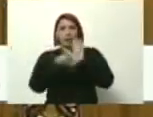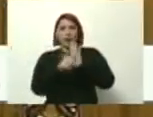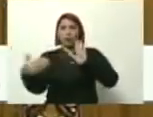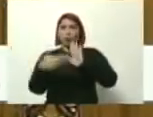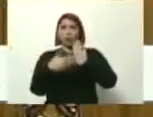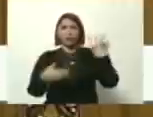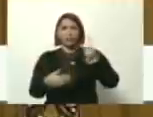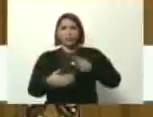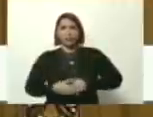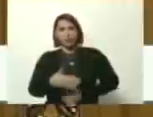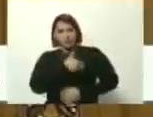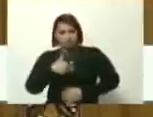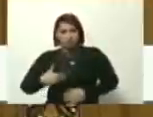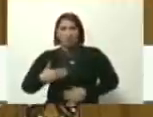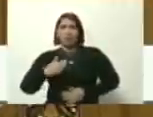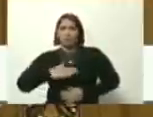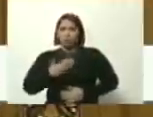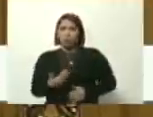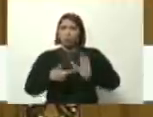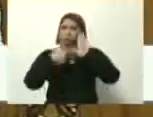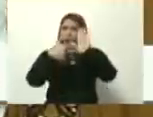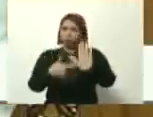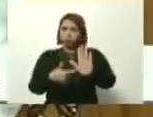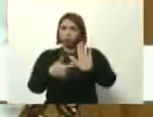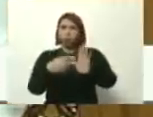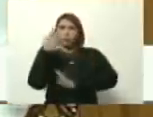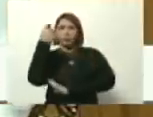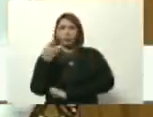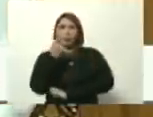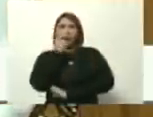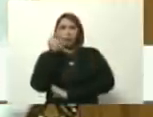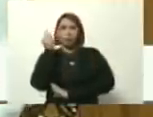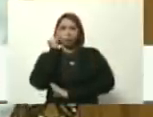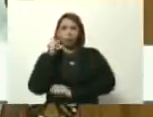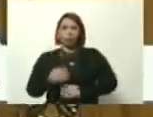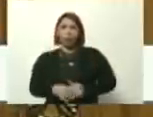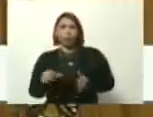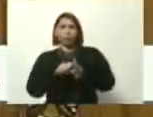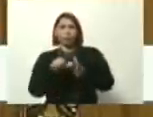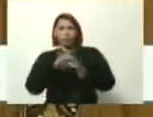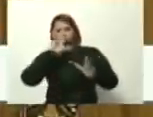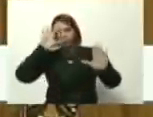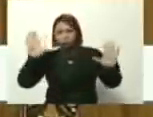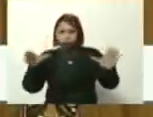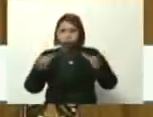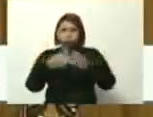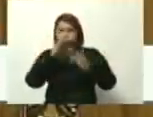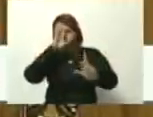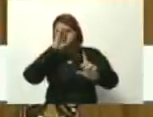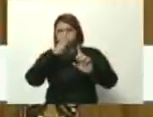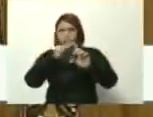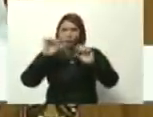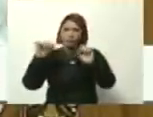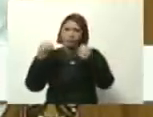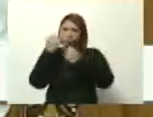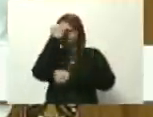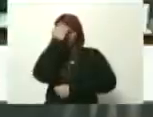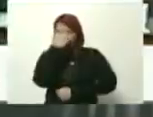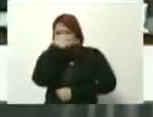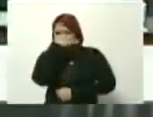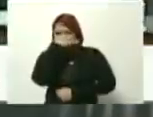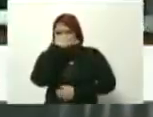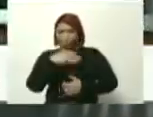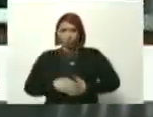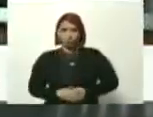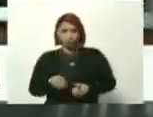yo quisiera poder mostrarle a los diputados y diputadas dónde se ha concentrado el bloqueo criminal. Si